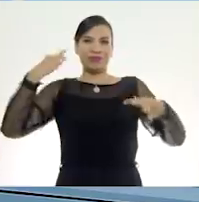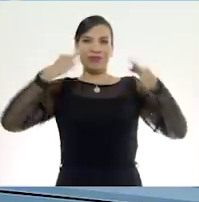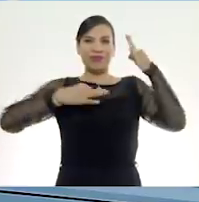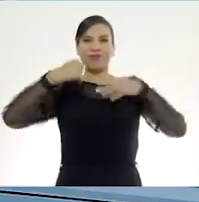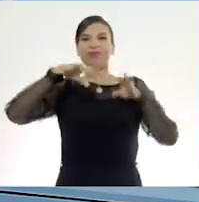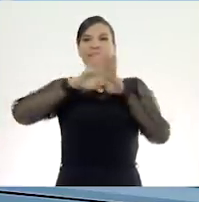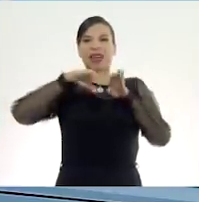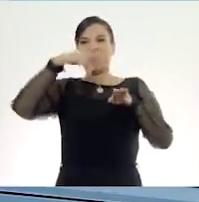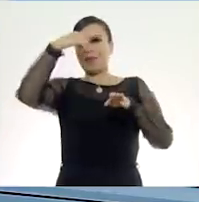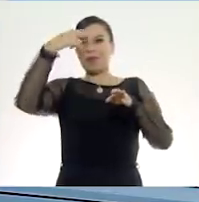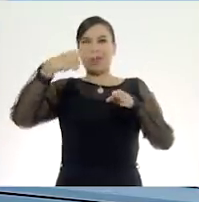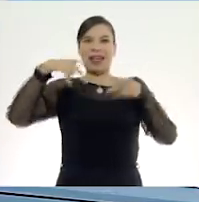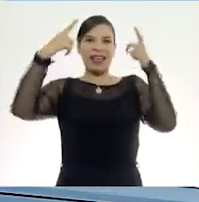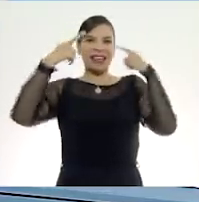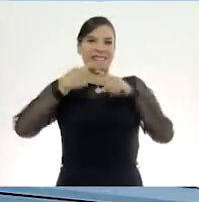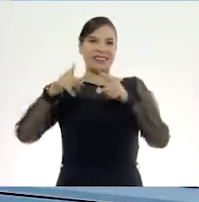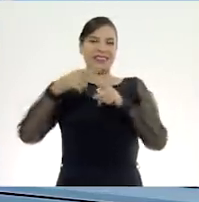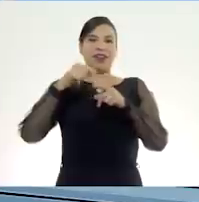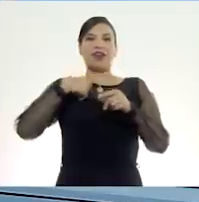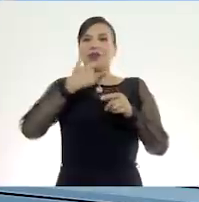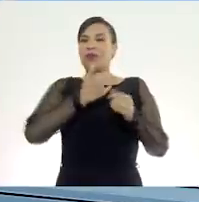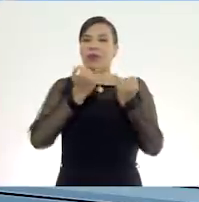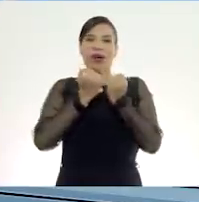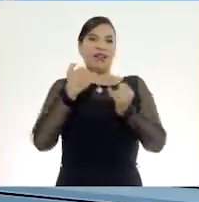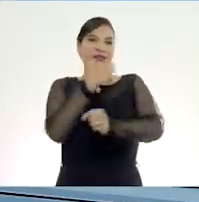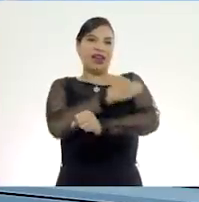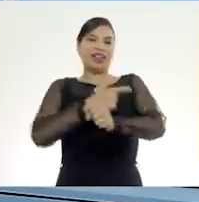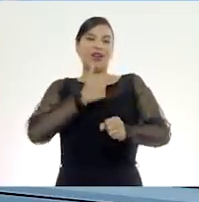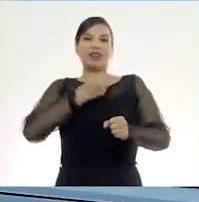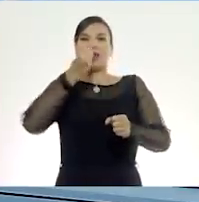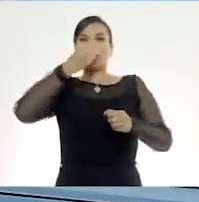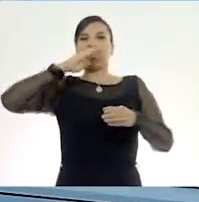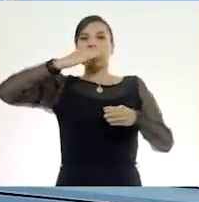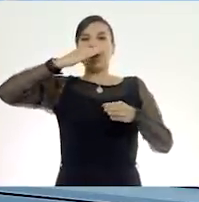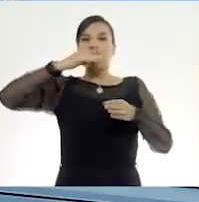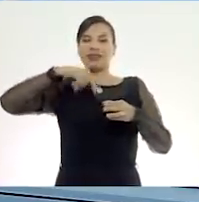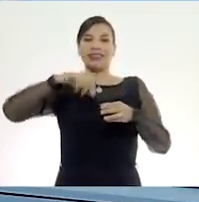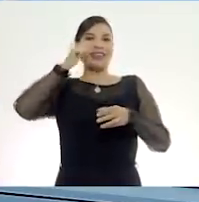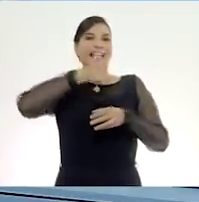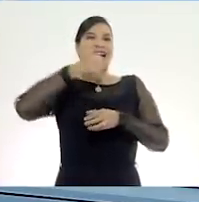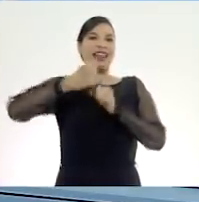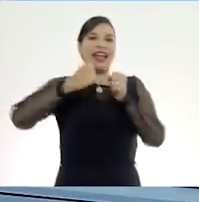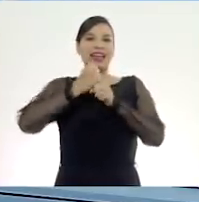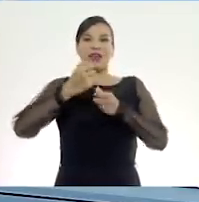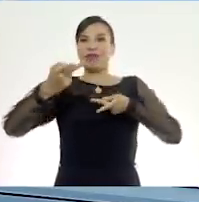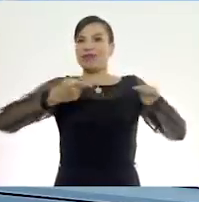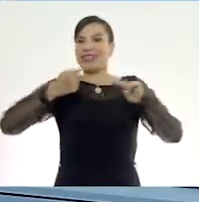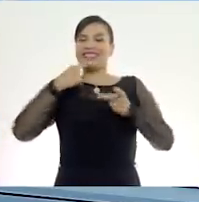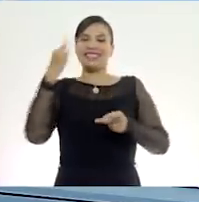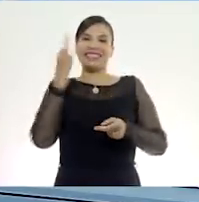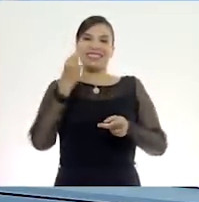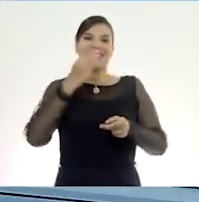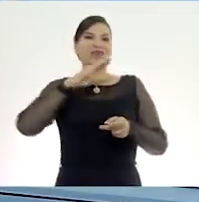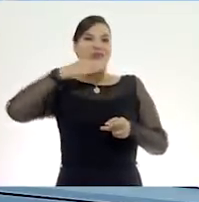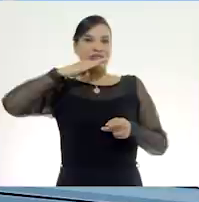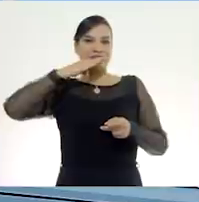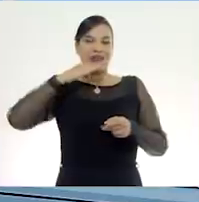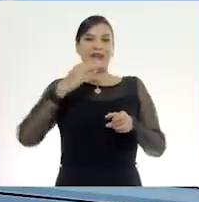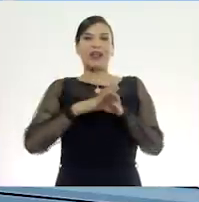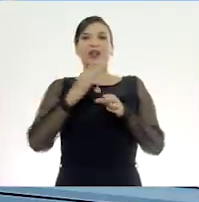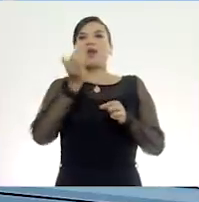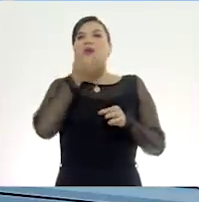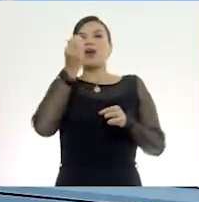soy muy pozolero y mi familia le encanta el pozole. Ya sabrás, cada año esperamos esta fecha para preparar ese sabrosísimo pozole. Y la